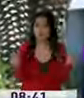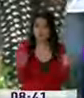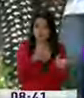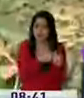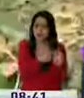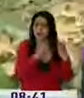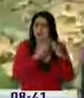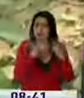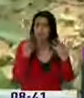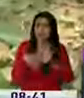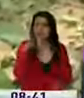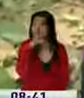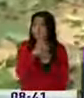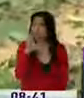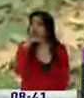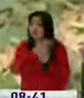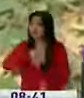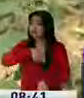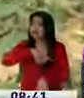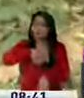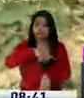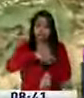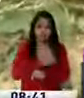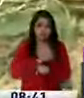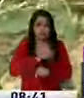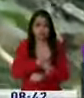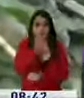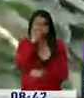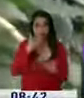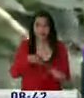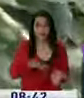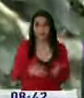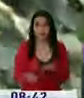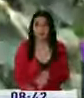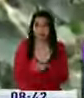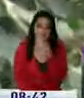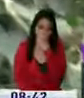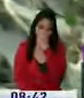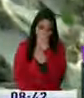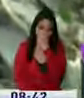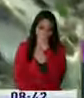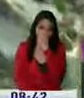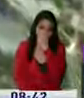sector. Luego de varias horas de búsqueda lo encontraron sin vida. La culebra.